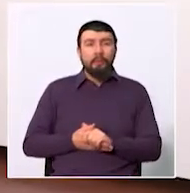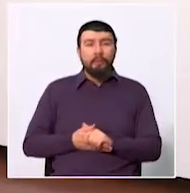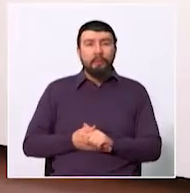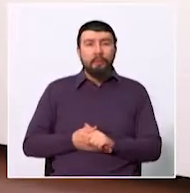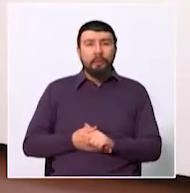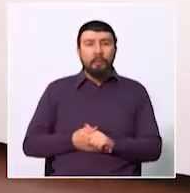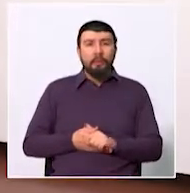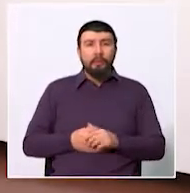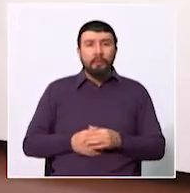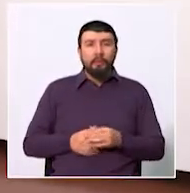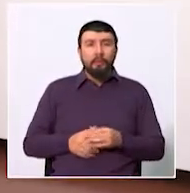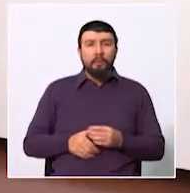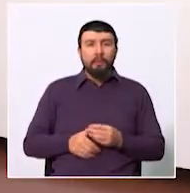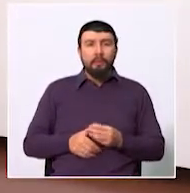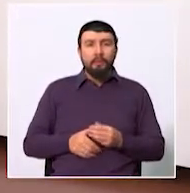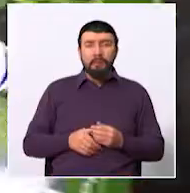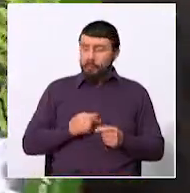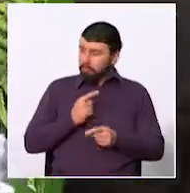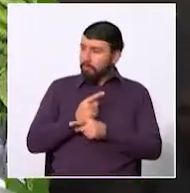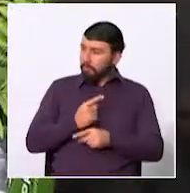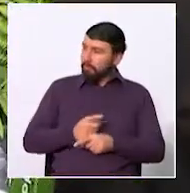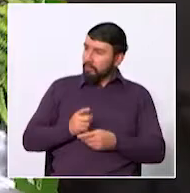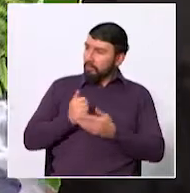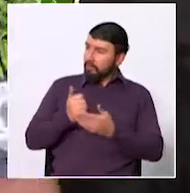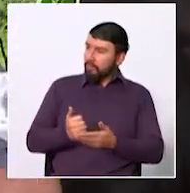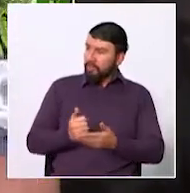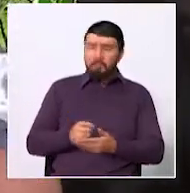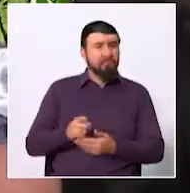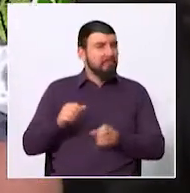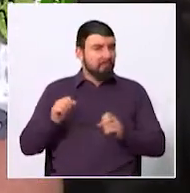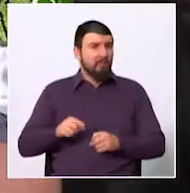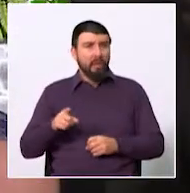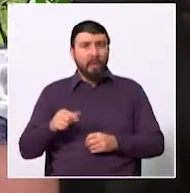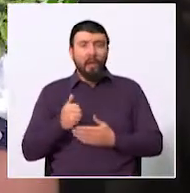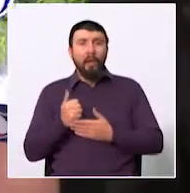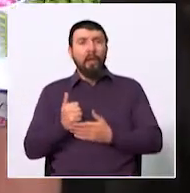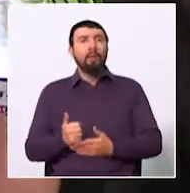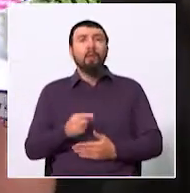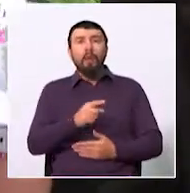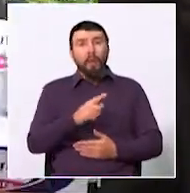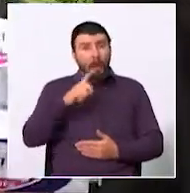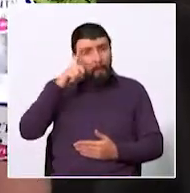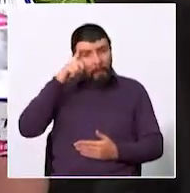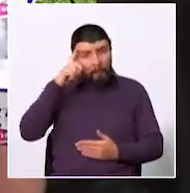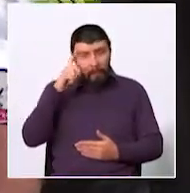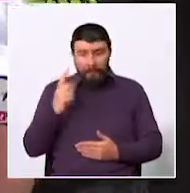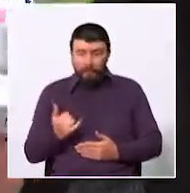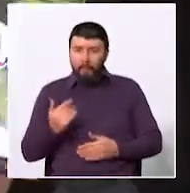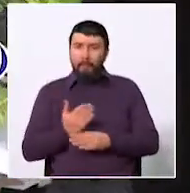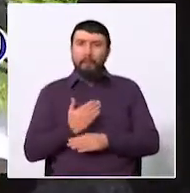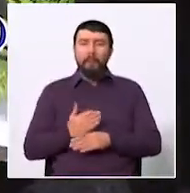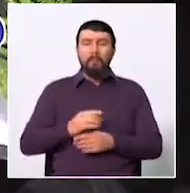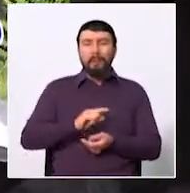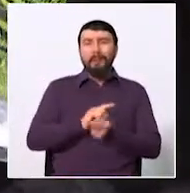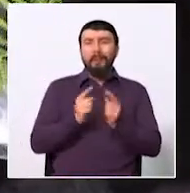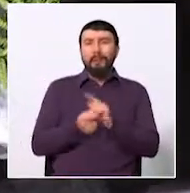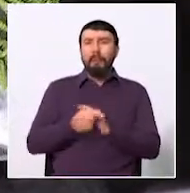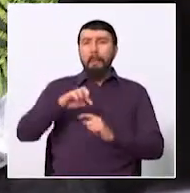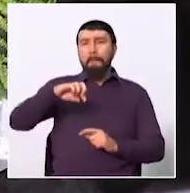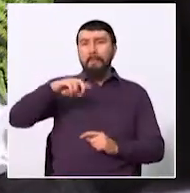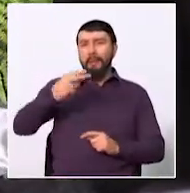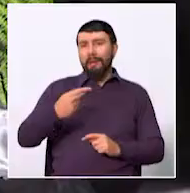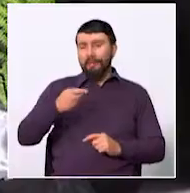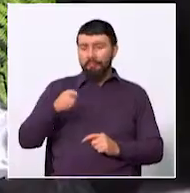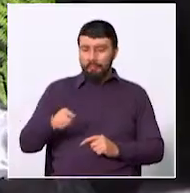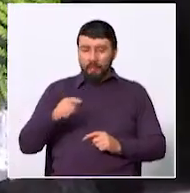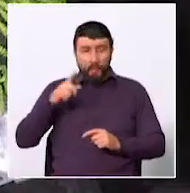ha sido así porque son vaginas y son procesos de alteración en el ph en el ph de la